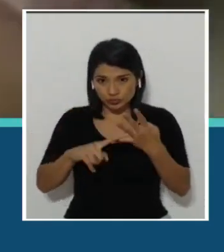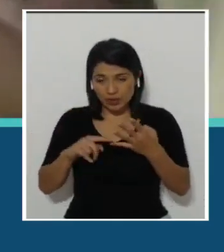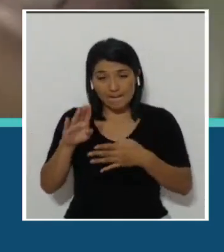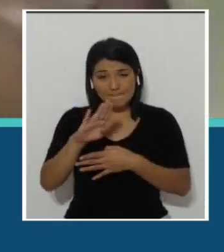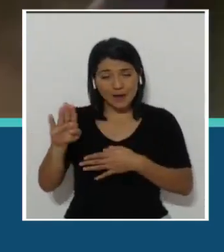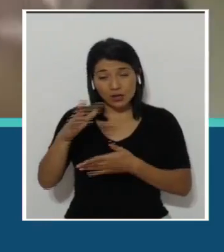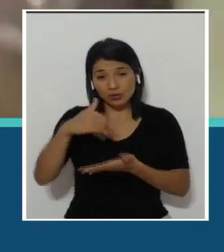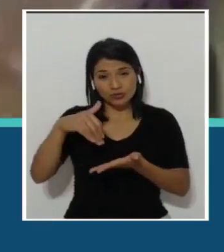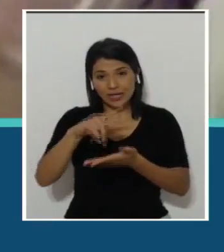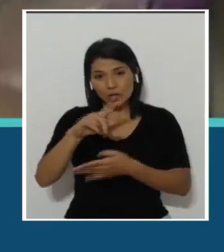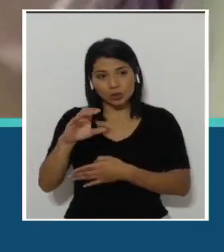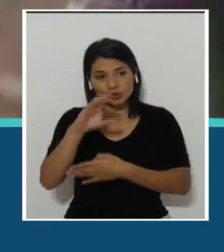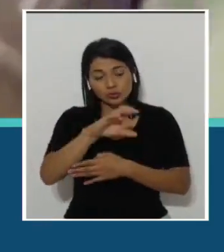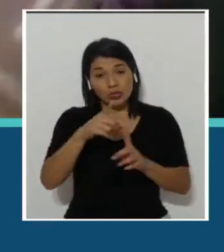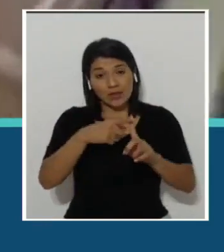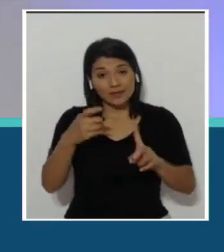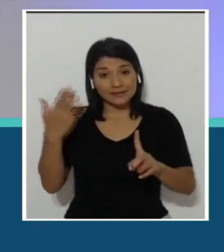junio.